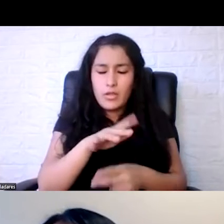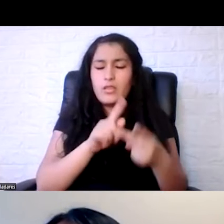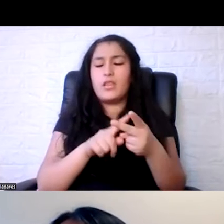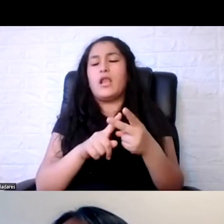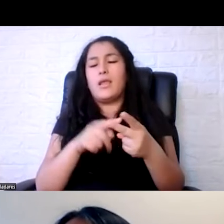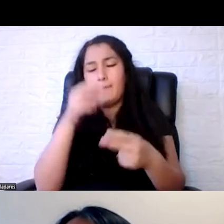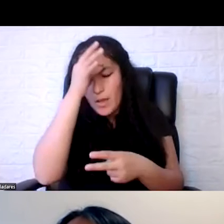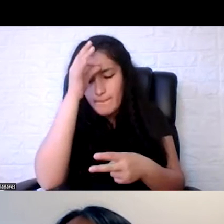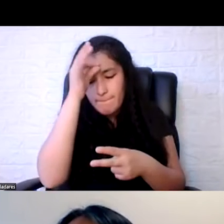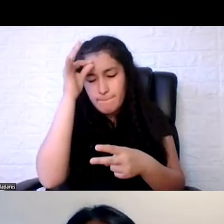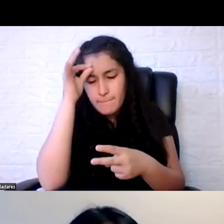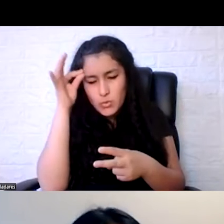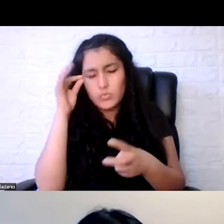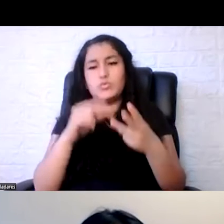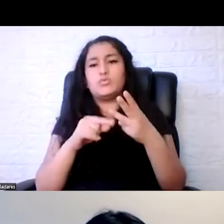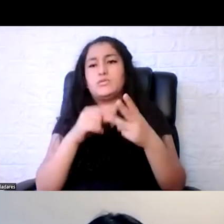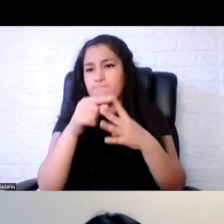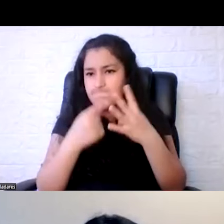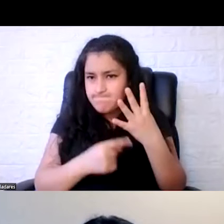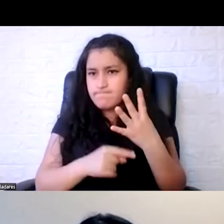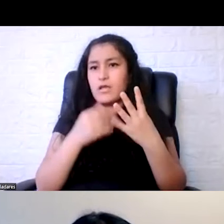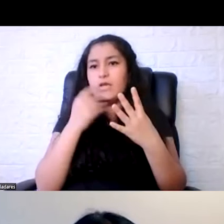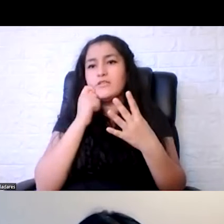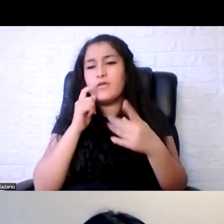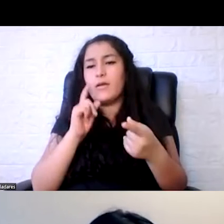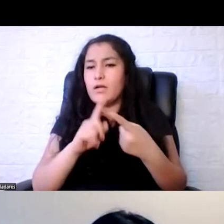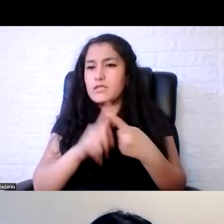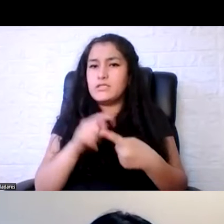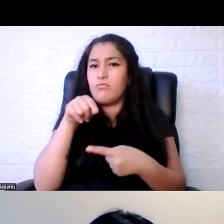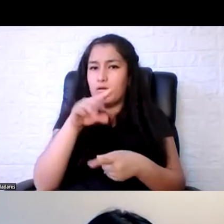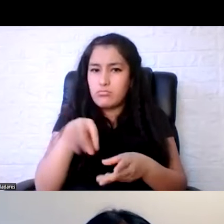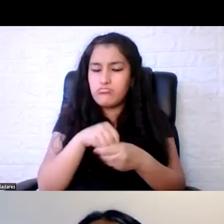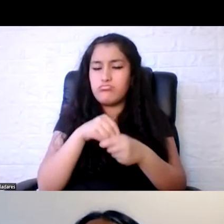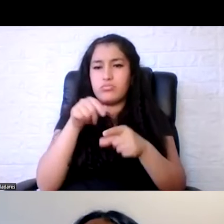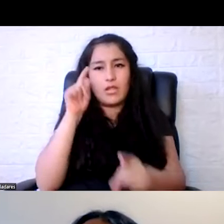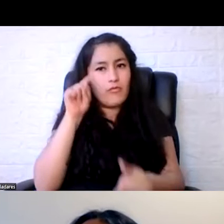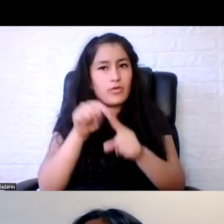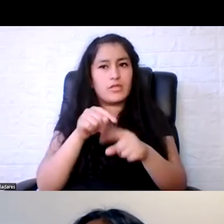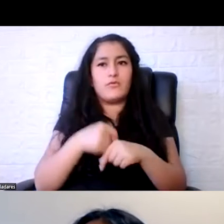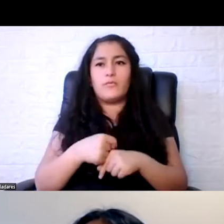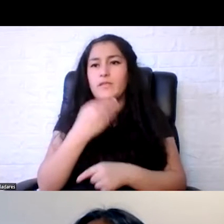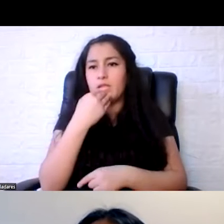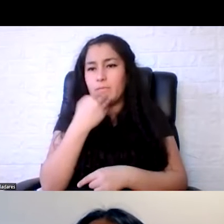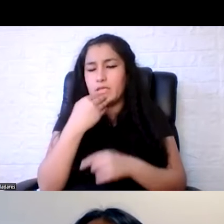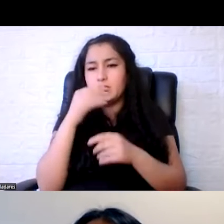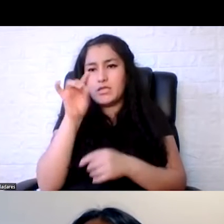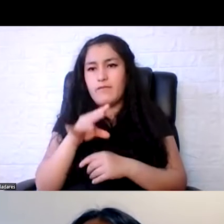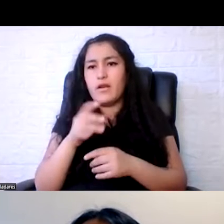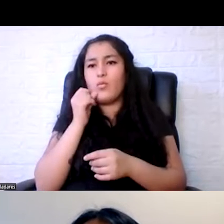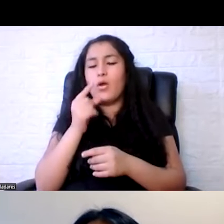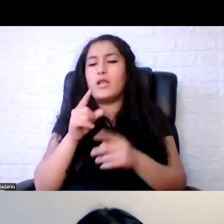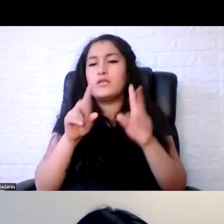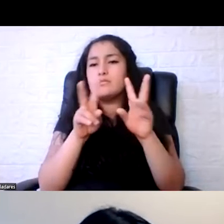diversidad de organizaciones que participan de esta causa, dando cuenta de las implicancias que habían tenido las